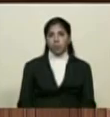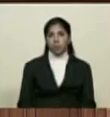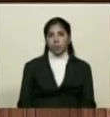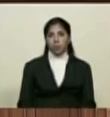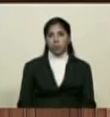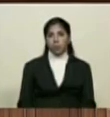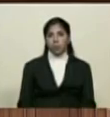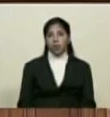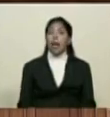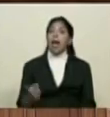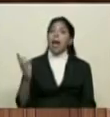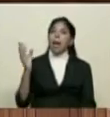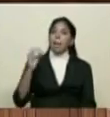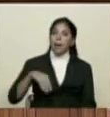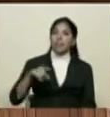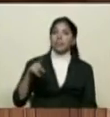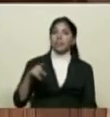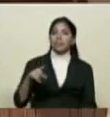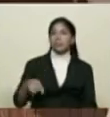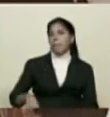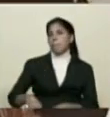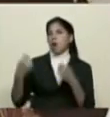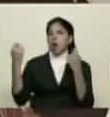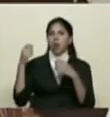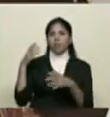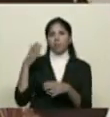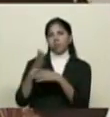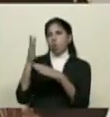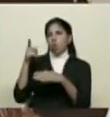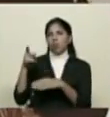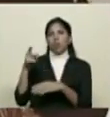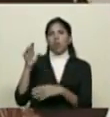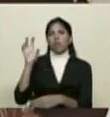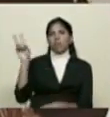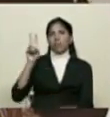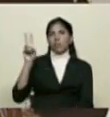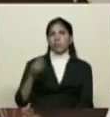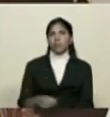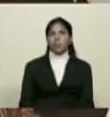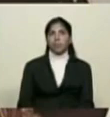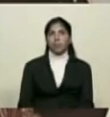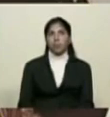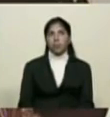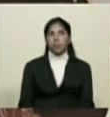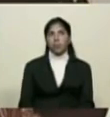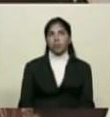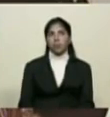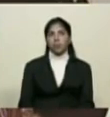y obviamente daños patrimoniales que estamos hoy